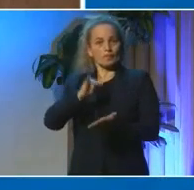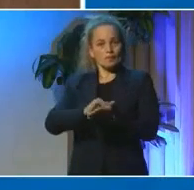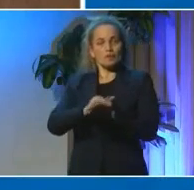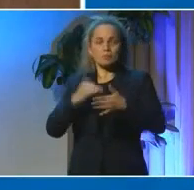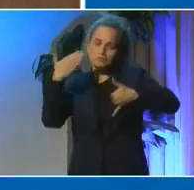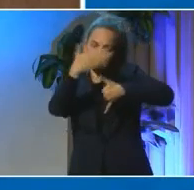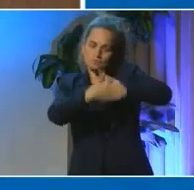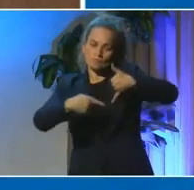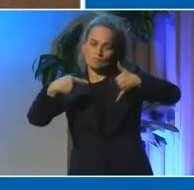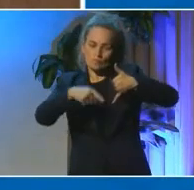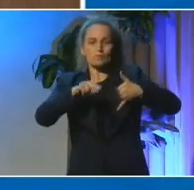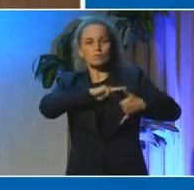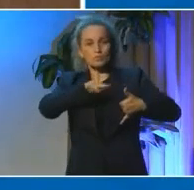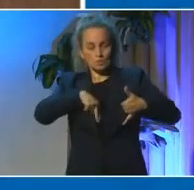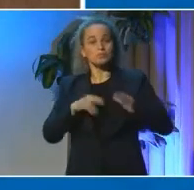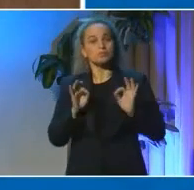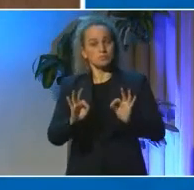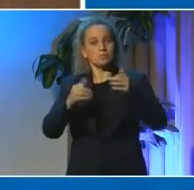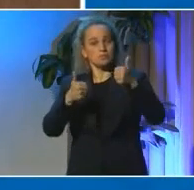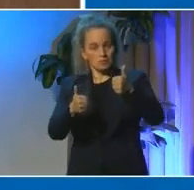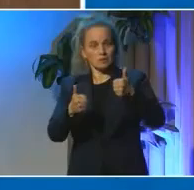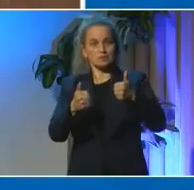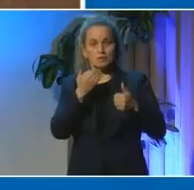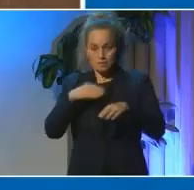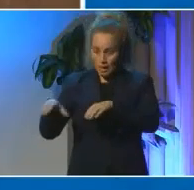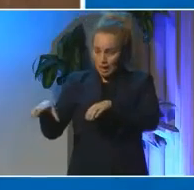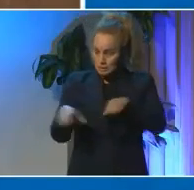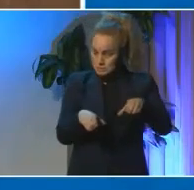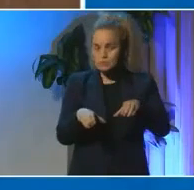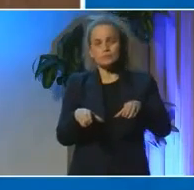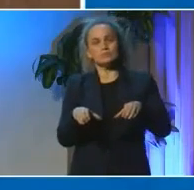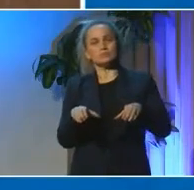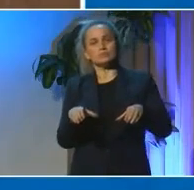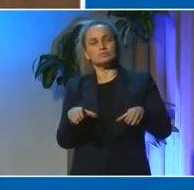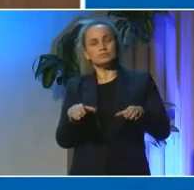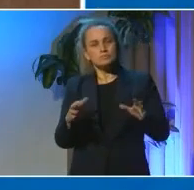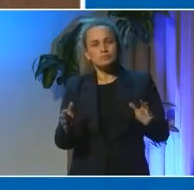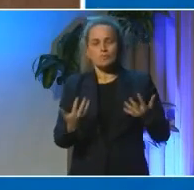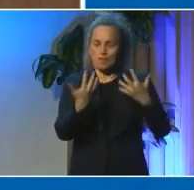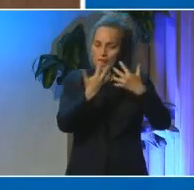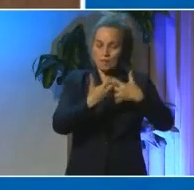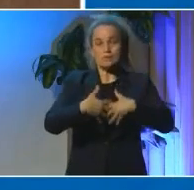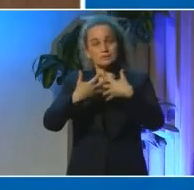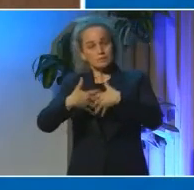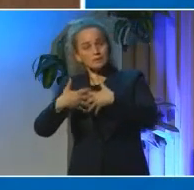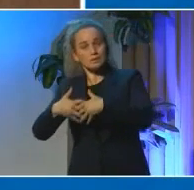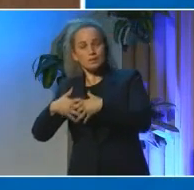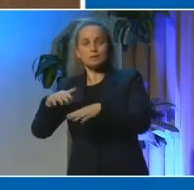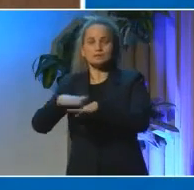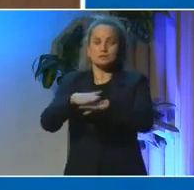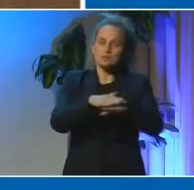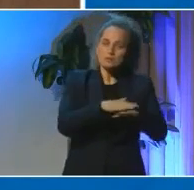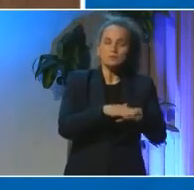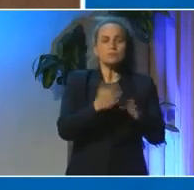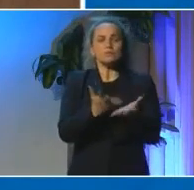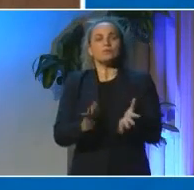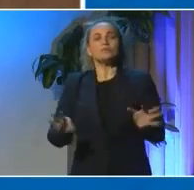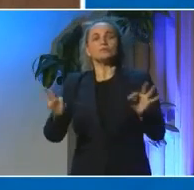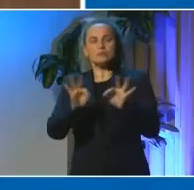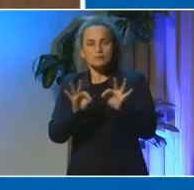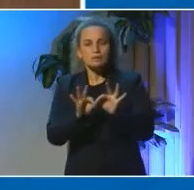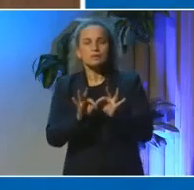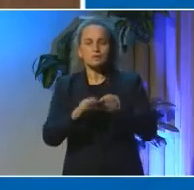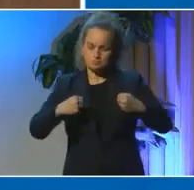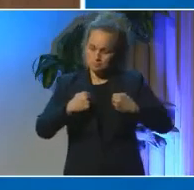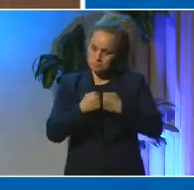país estamos siendo coherentes de que cada acción desde cada frente del negocio como tú mencionabas involucrando claramente también a nuestros